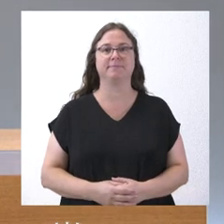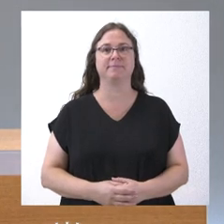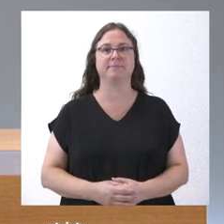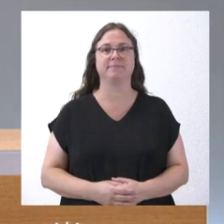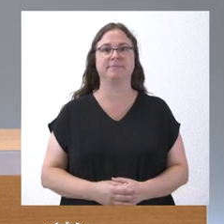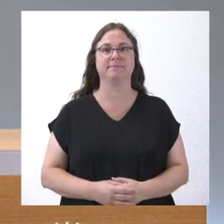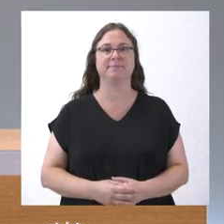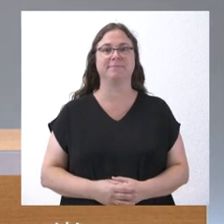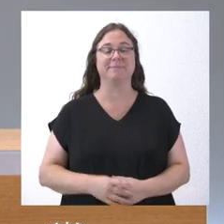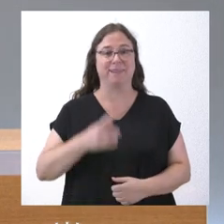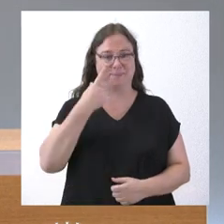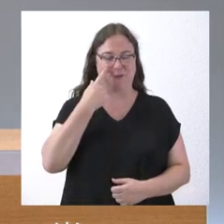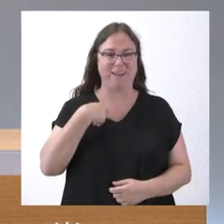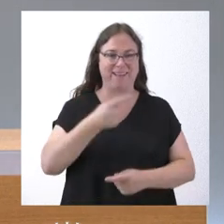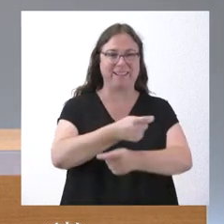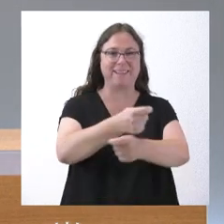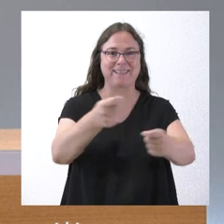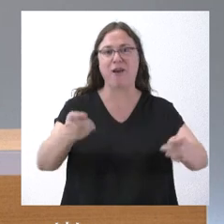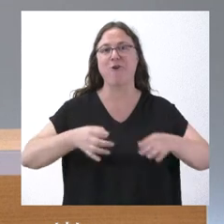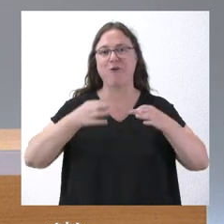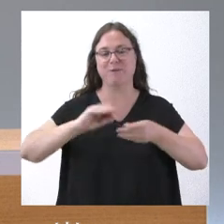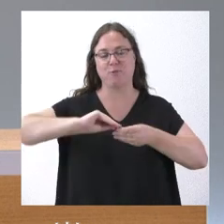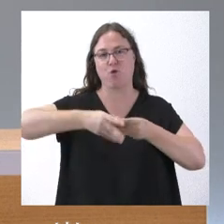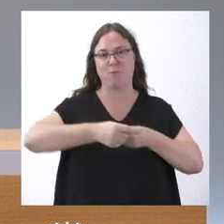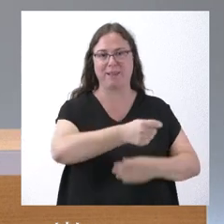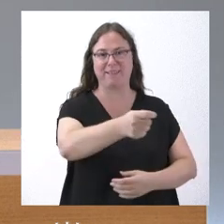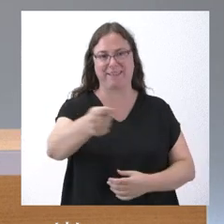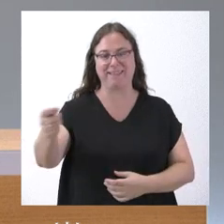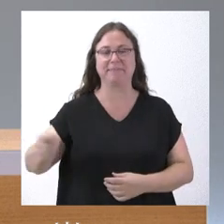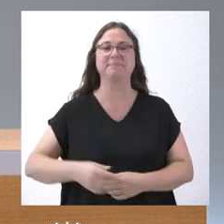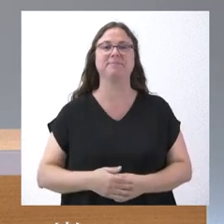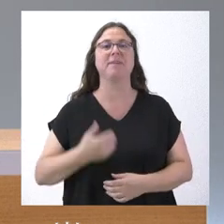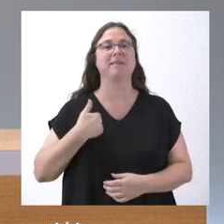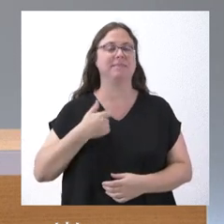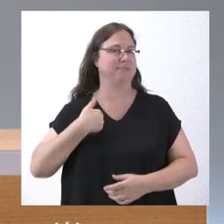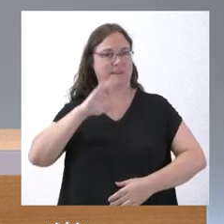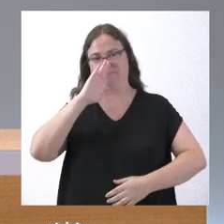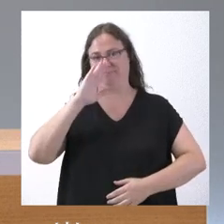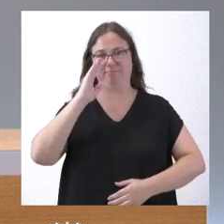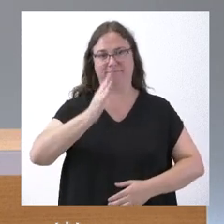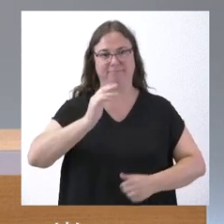Veo que les van dando ya, como siempre, la documentación. Y así vamos directos